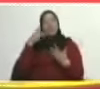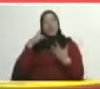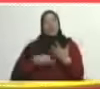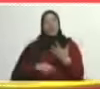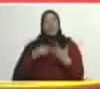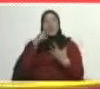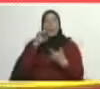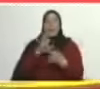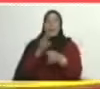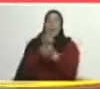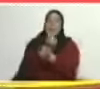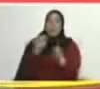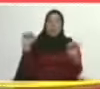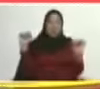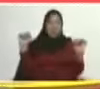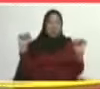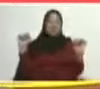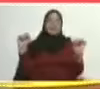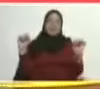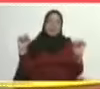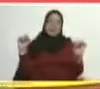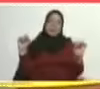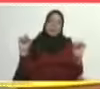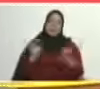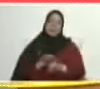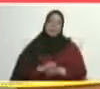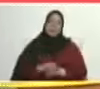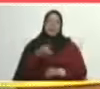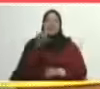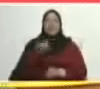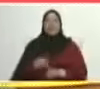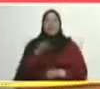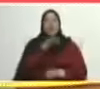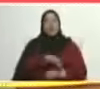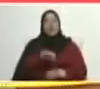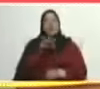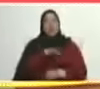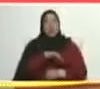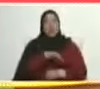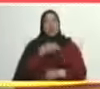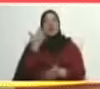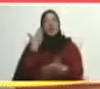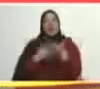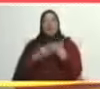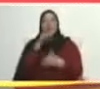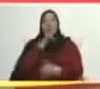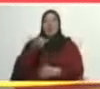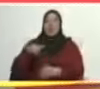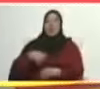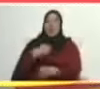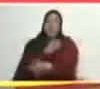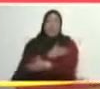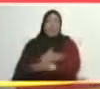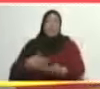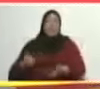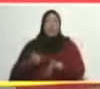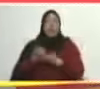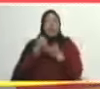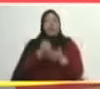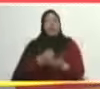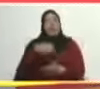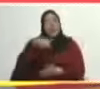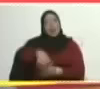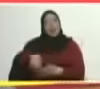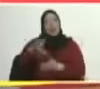aparentemente imposibles y proezas que en el orden social han beneficiado a millones de ciudadanos de la